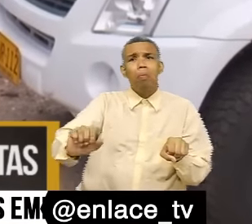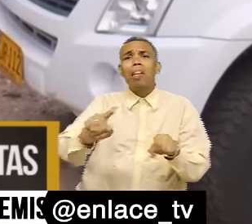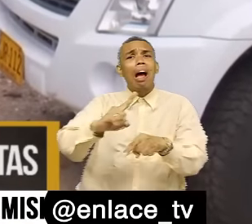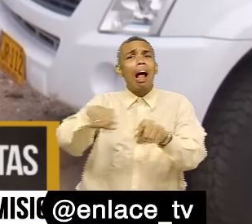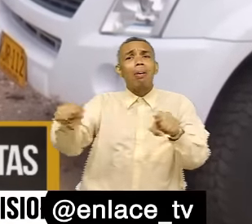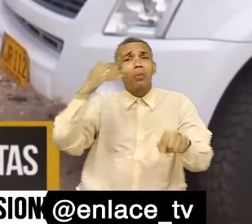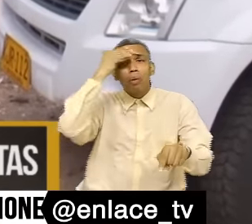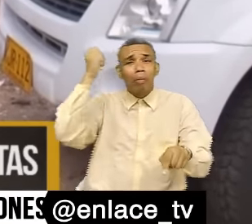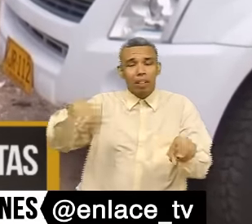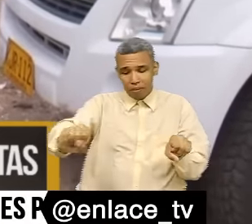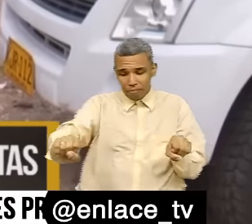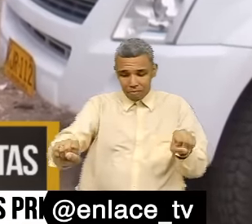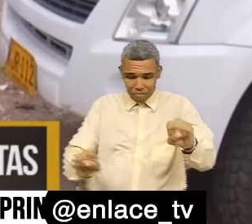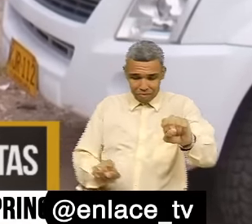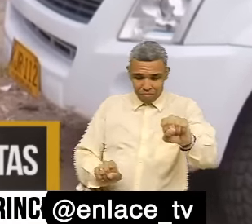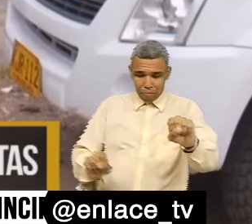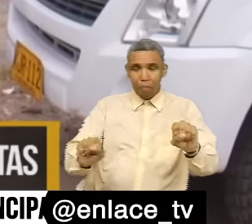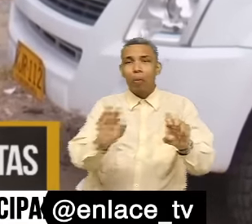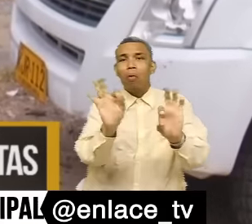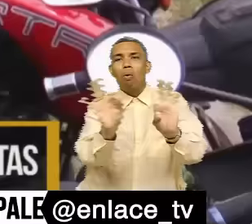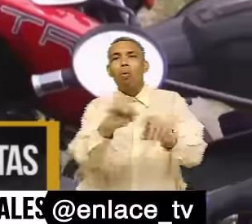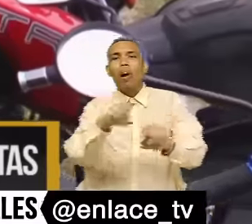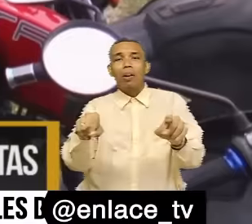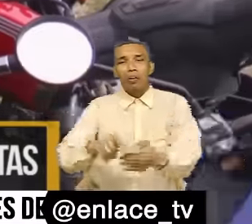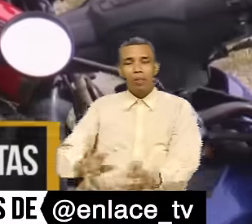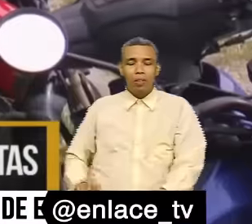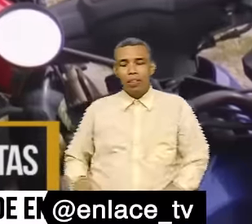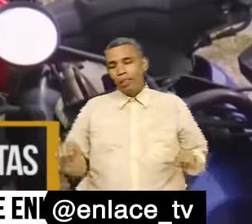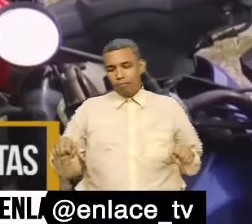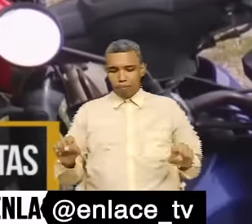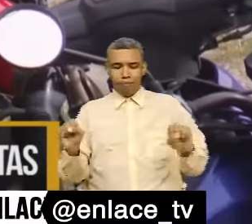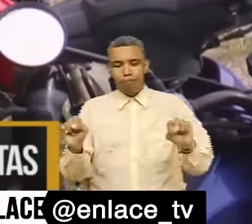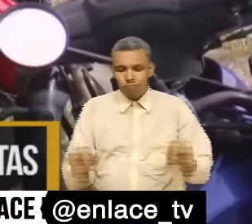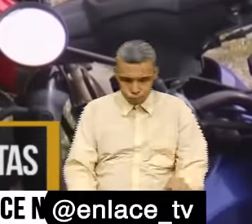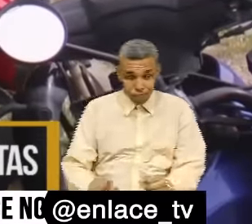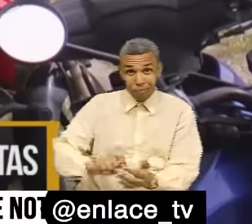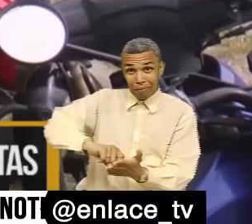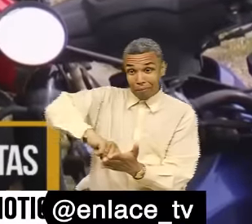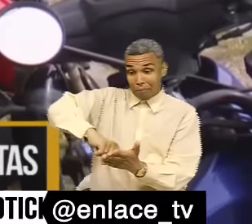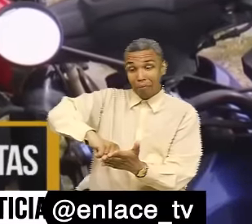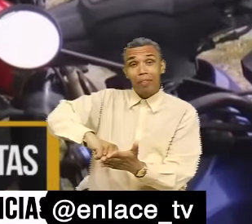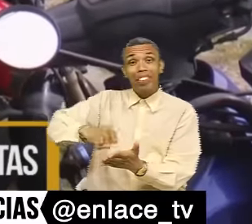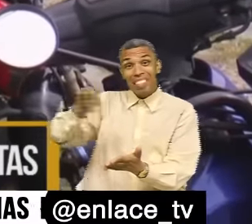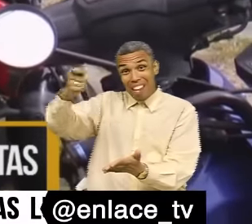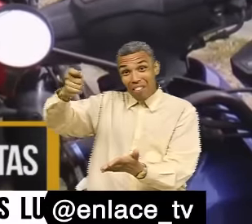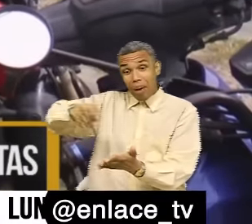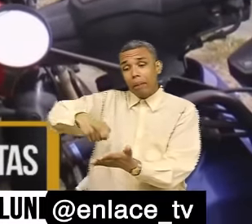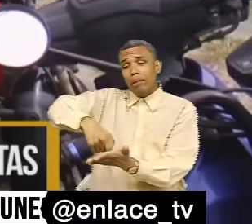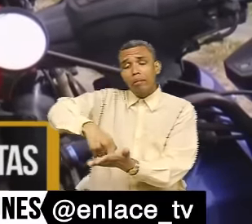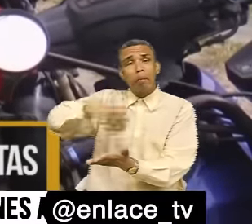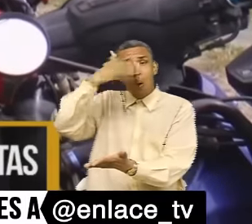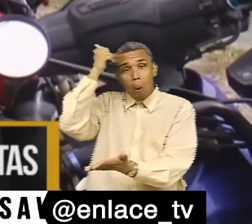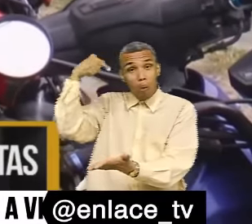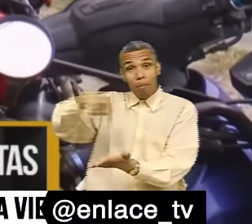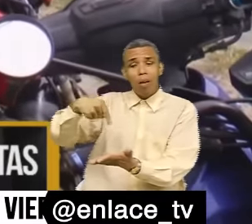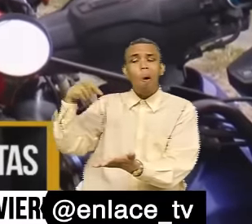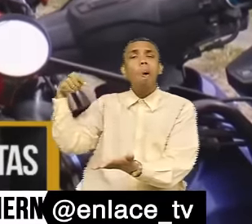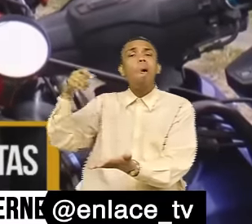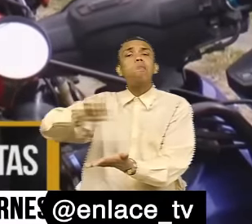otras motocicletas pues con las llaves pegadas a la moto. La invitación de nosotros como policía hoy es invitar a la comunidad a que por favor lleguen